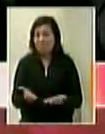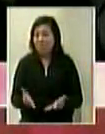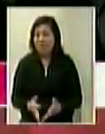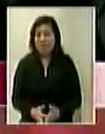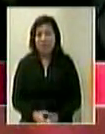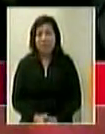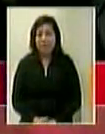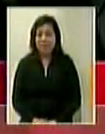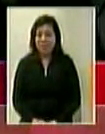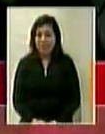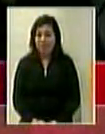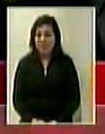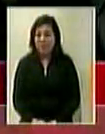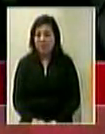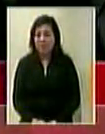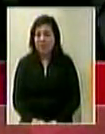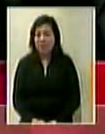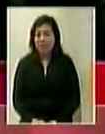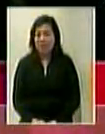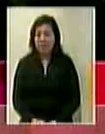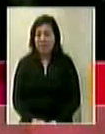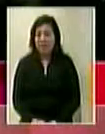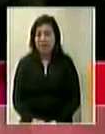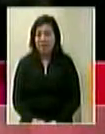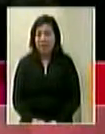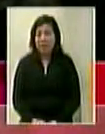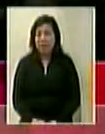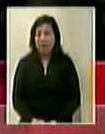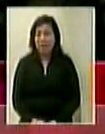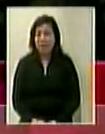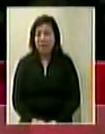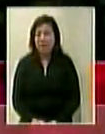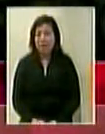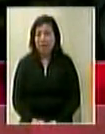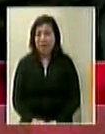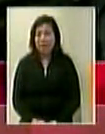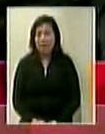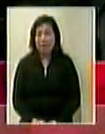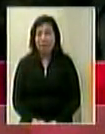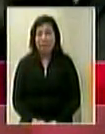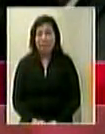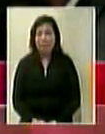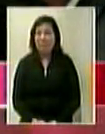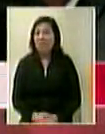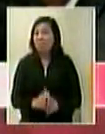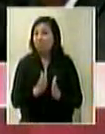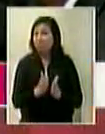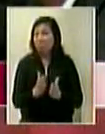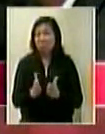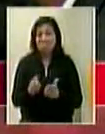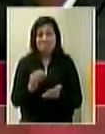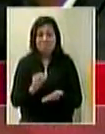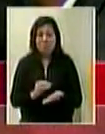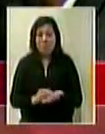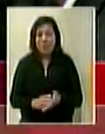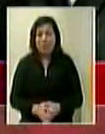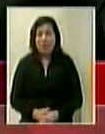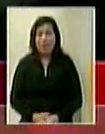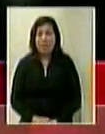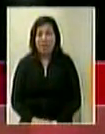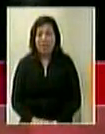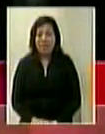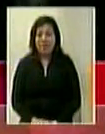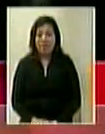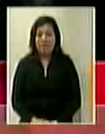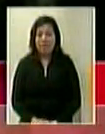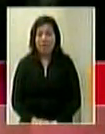seguridad para el interno Antauro Humala, luego su traslado ha sido artificioso y para generar